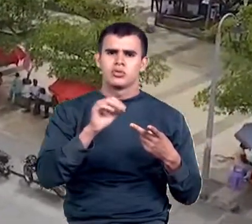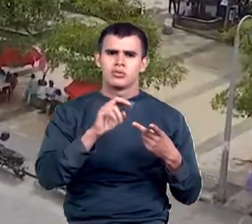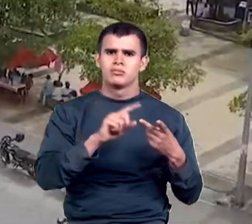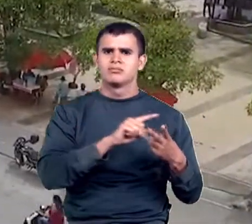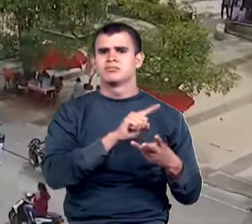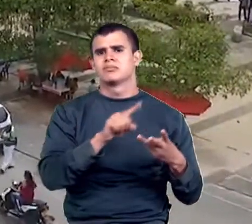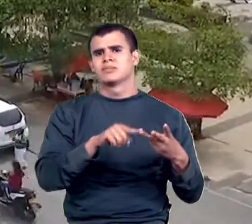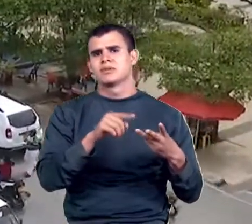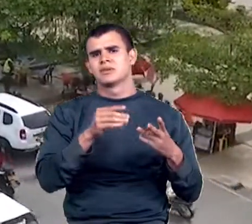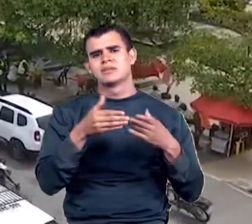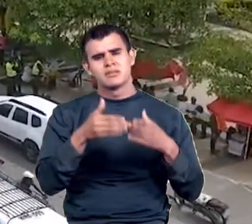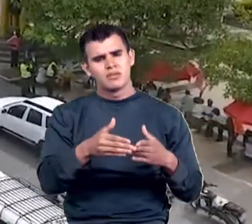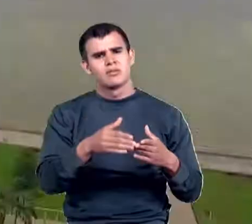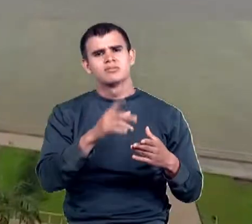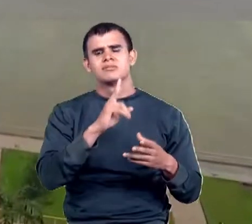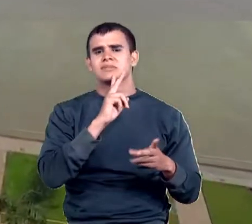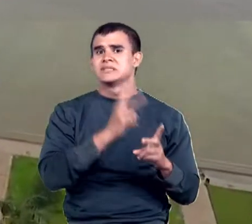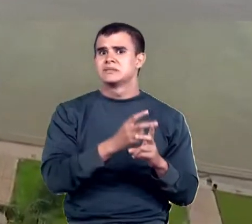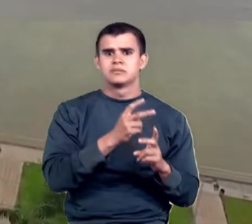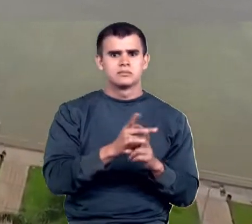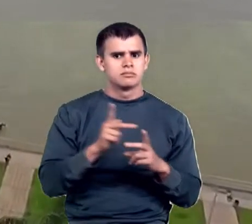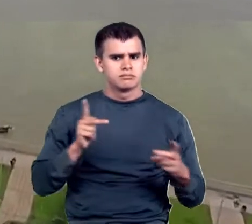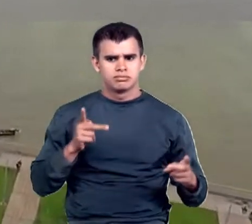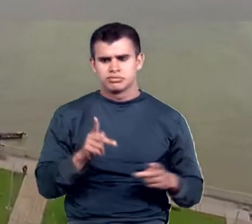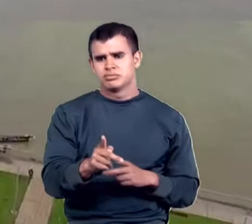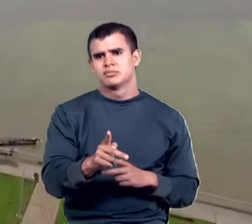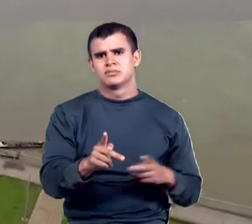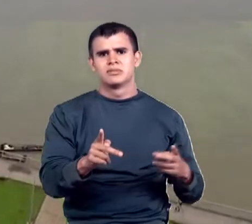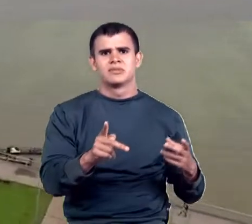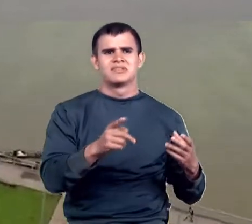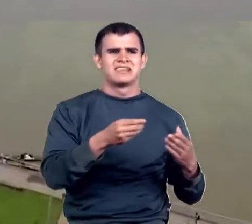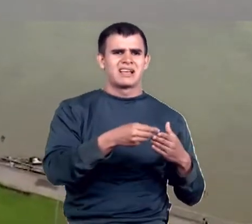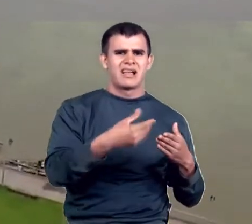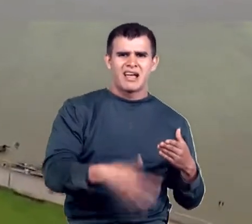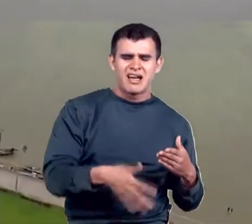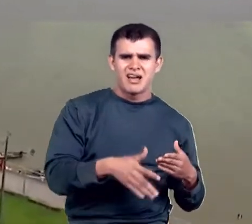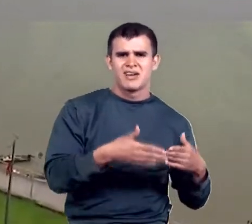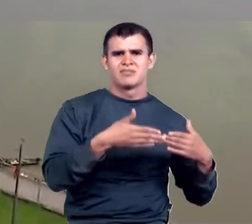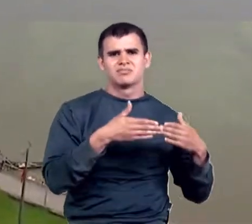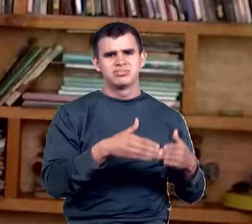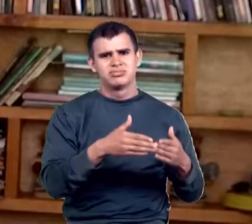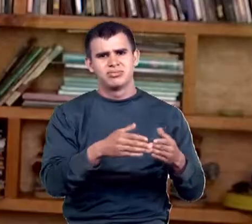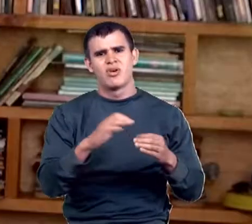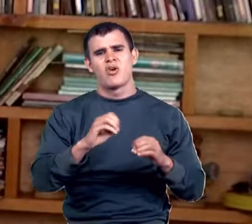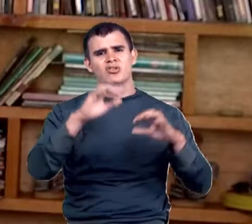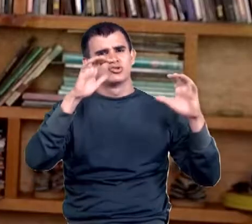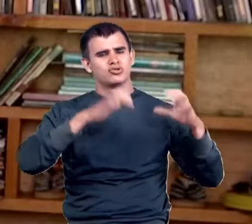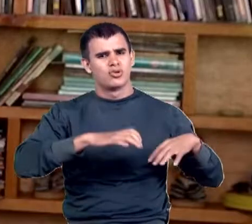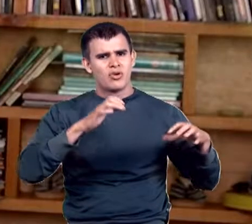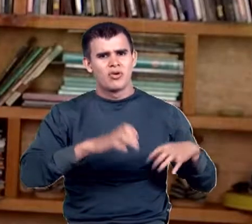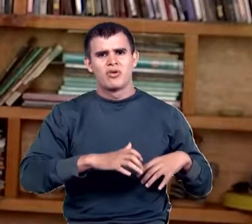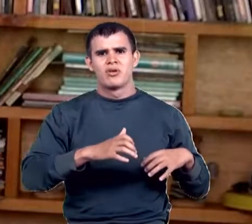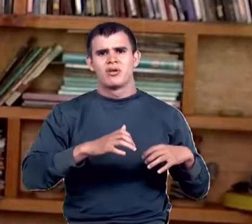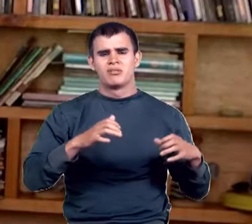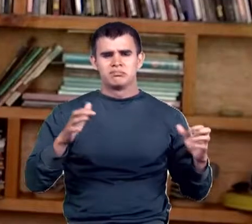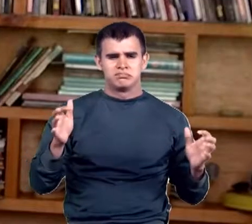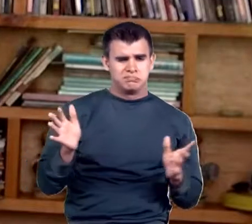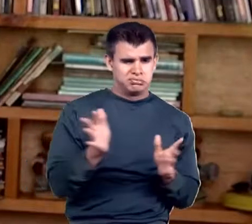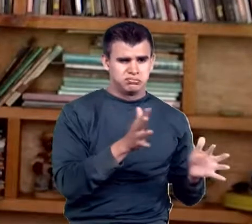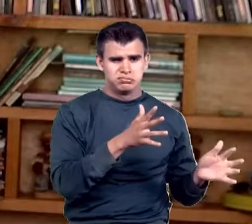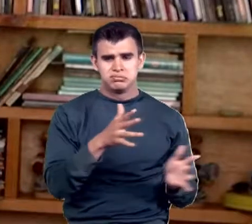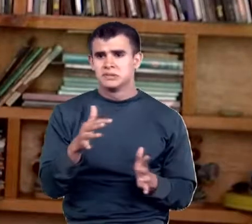se dificulta con el tema del transporte. Los ríos, las carreteras, los costos, a veces las dificultades por el